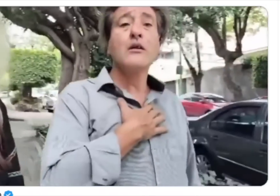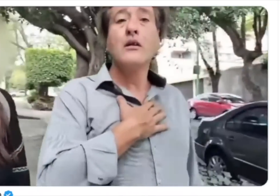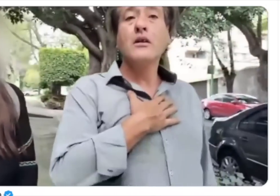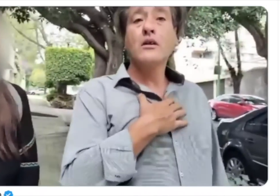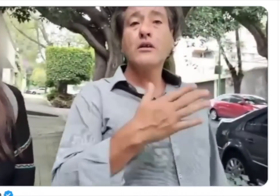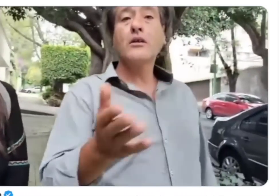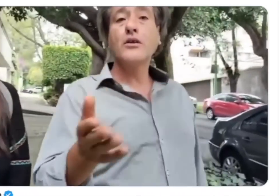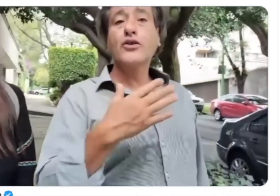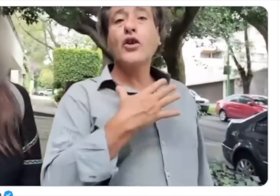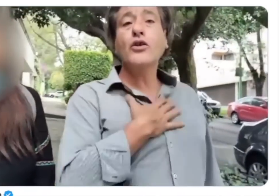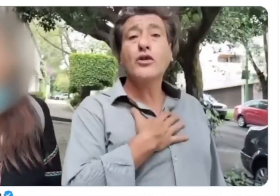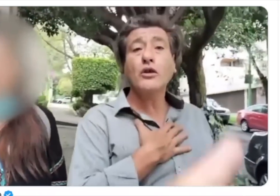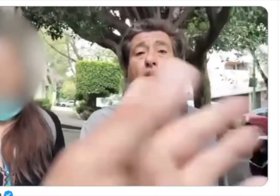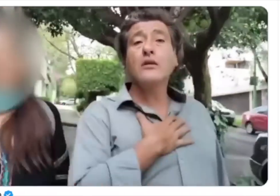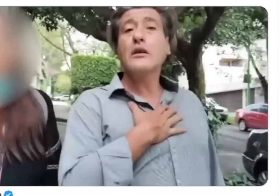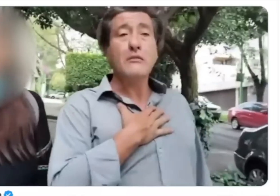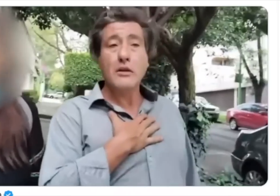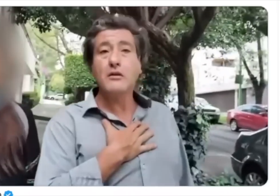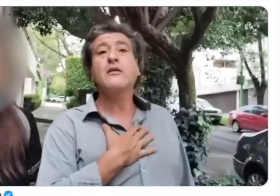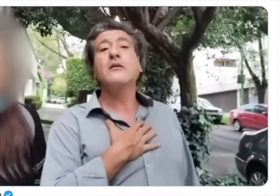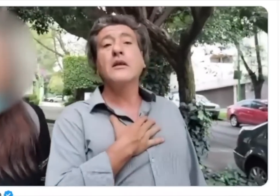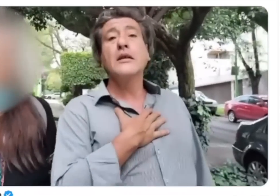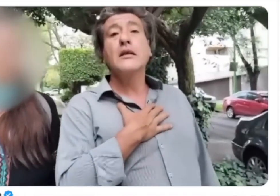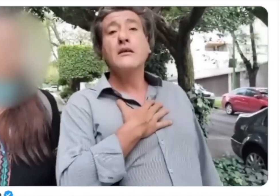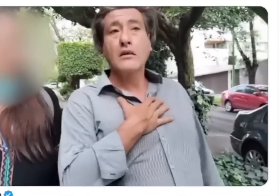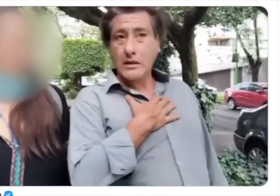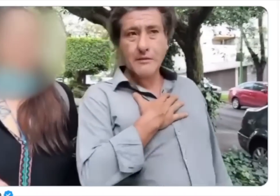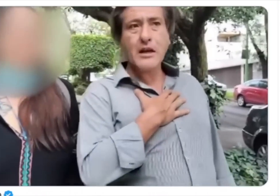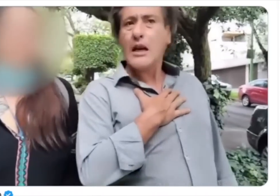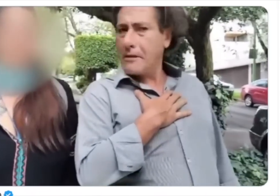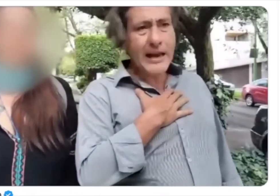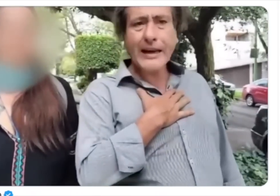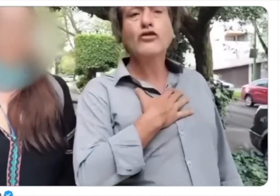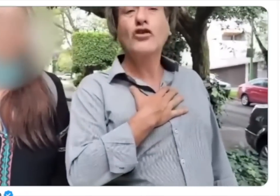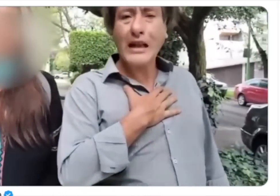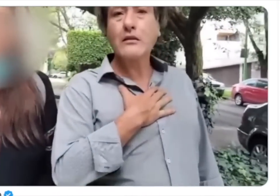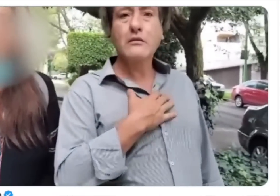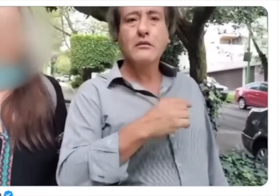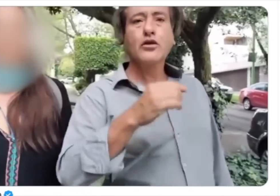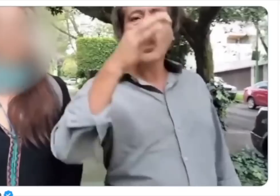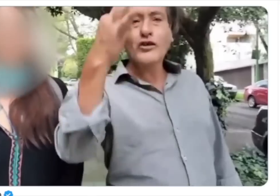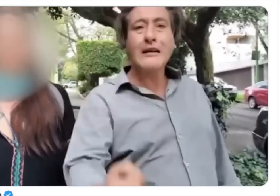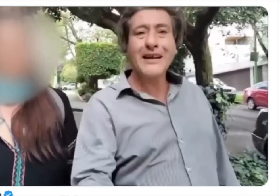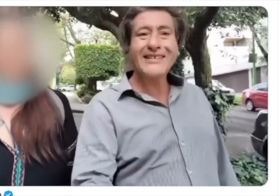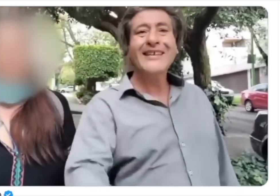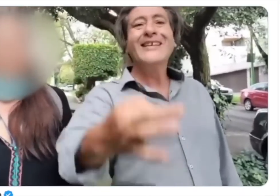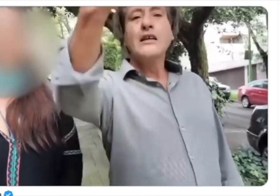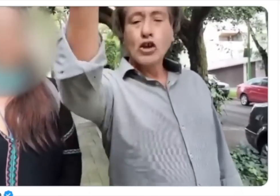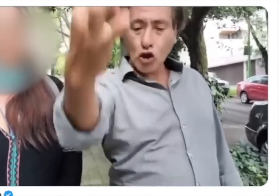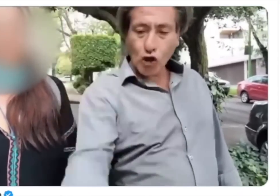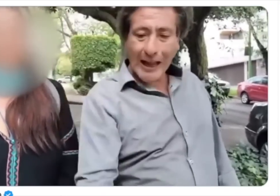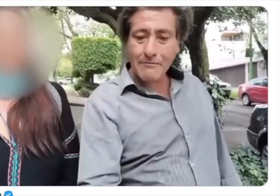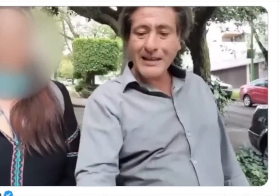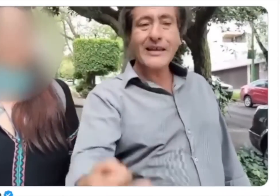nos dijo que nos fuéramos a la verga. No, dígalo, lo que no tiene miedo. Que dígale lo que, verga, que nos está corriendo, que somos pinches perros